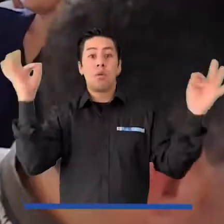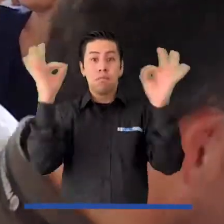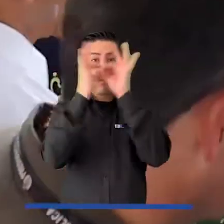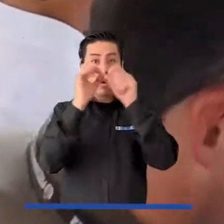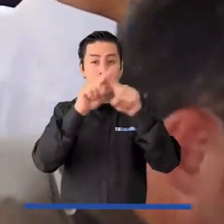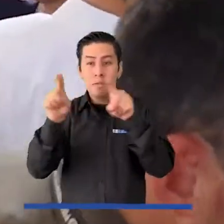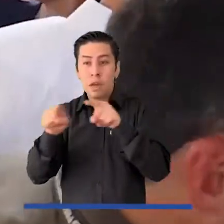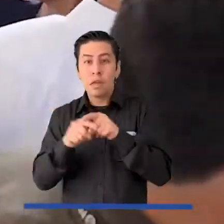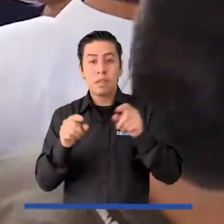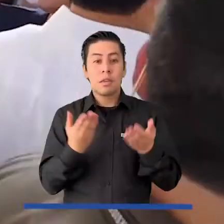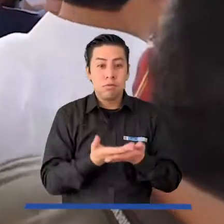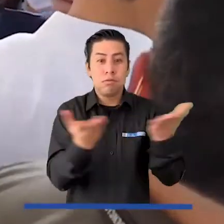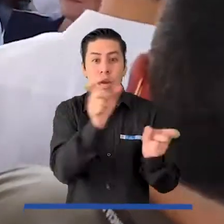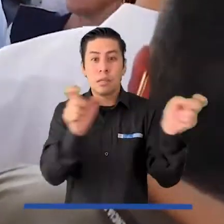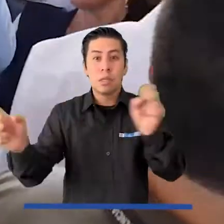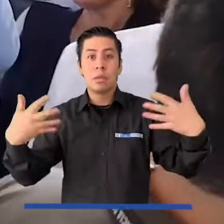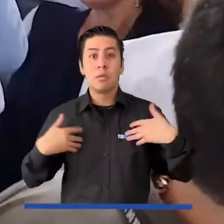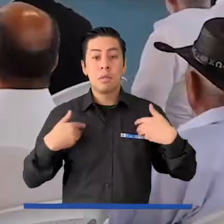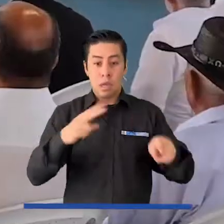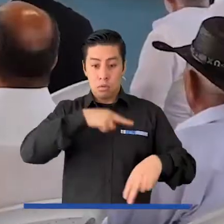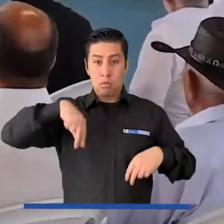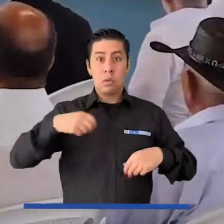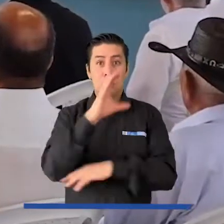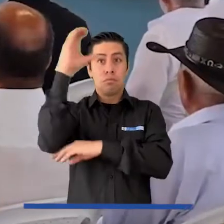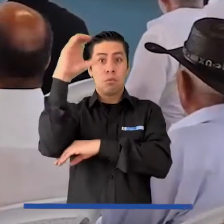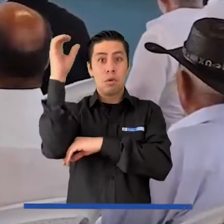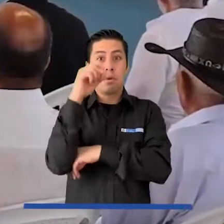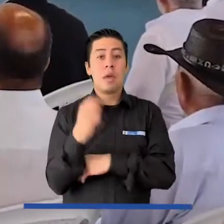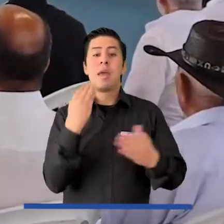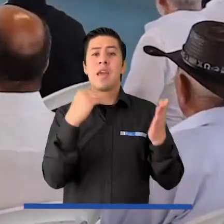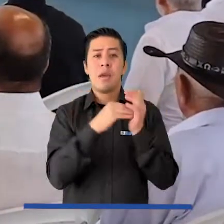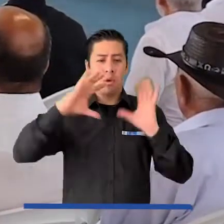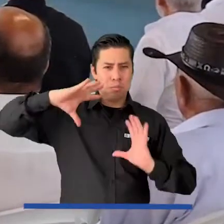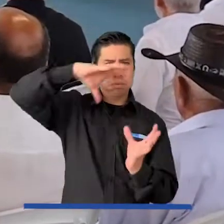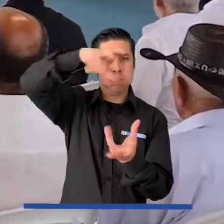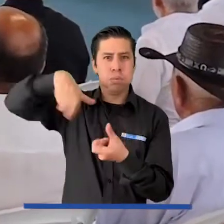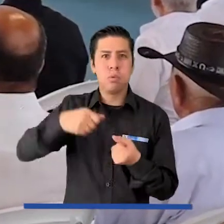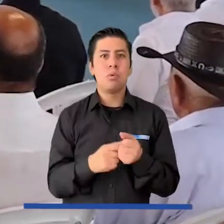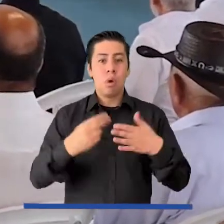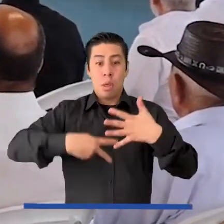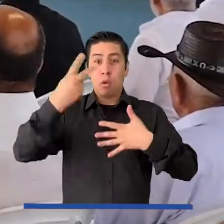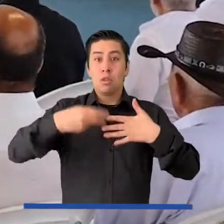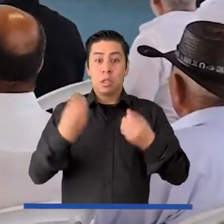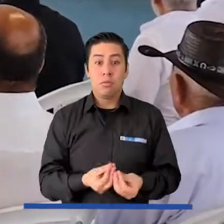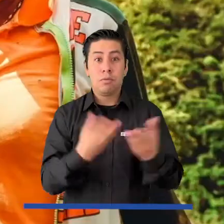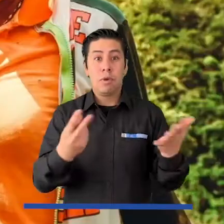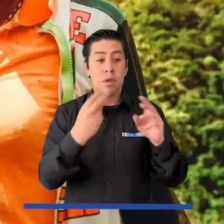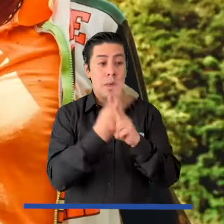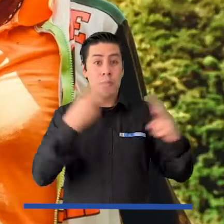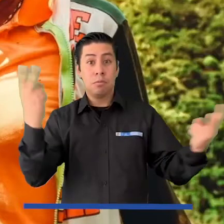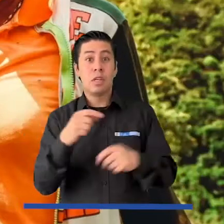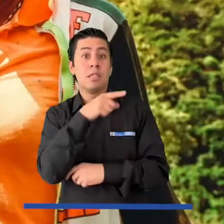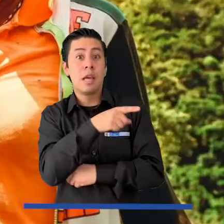81.203 empresas con enfoque diferenciado hacia las víctimas en nuestro país. El más grande ejemplo en